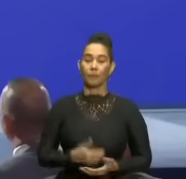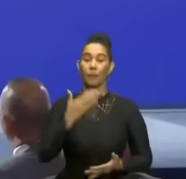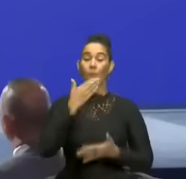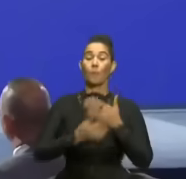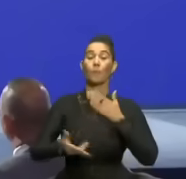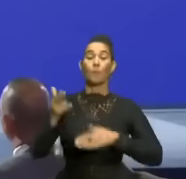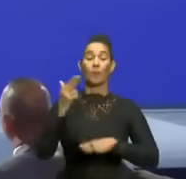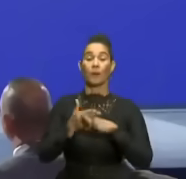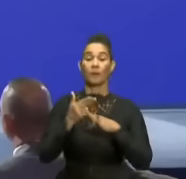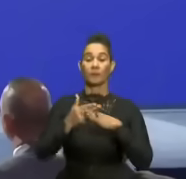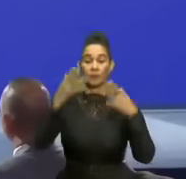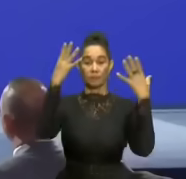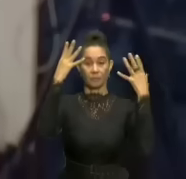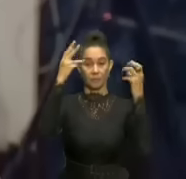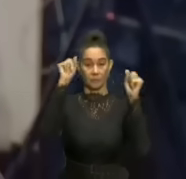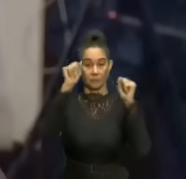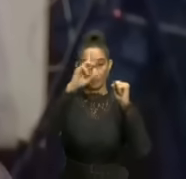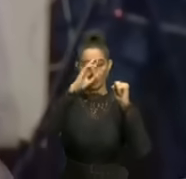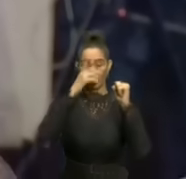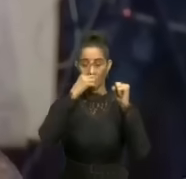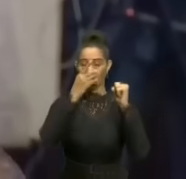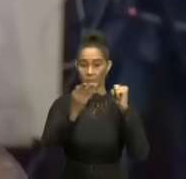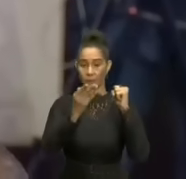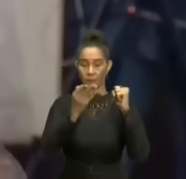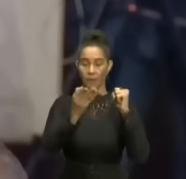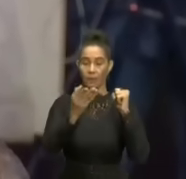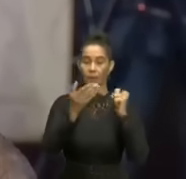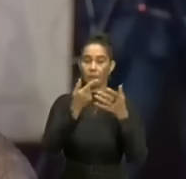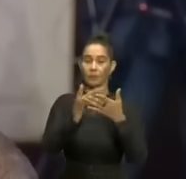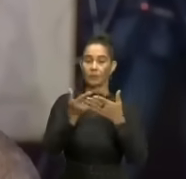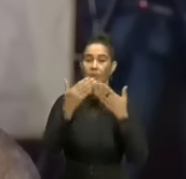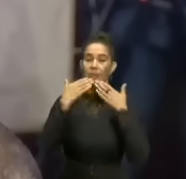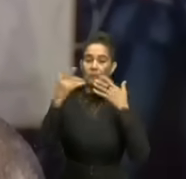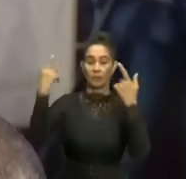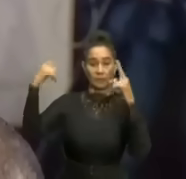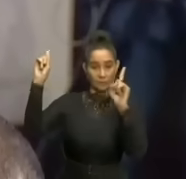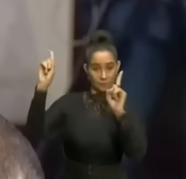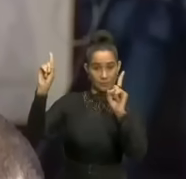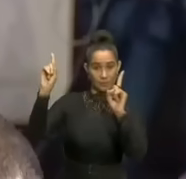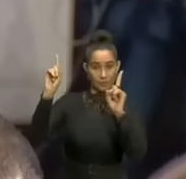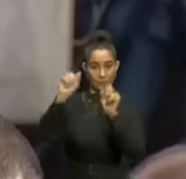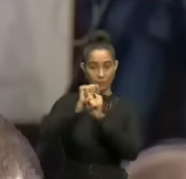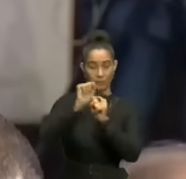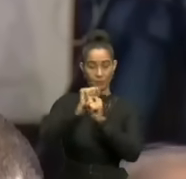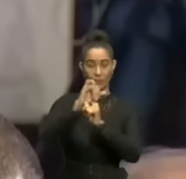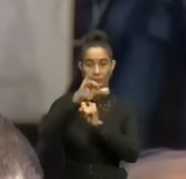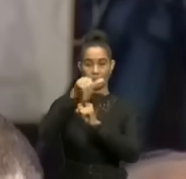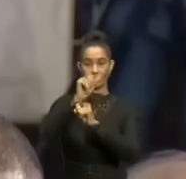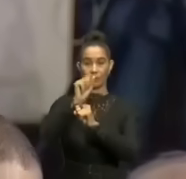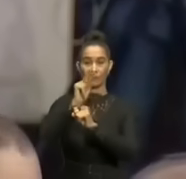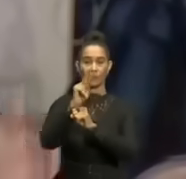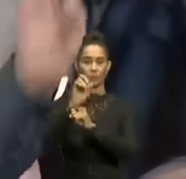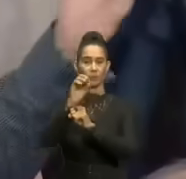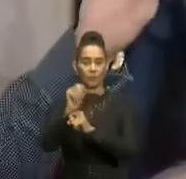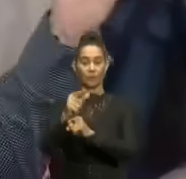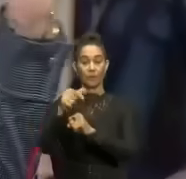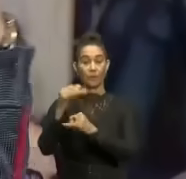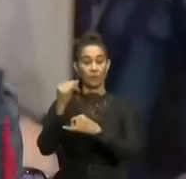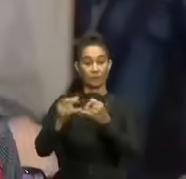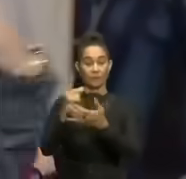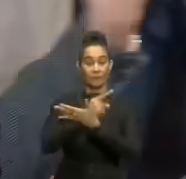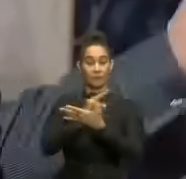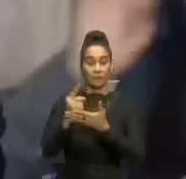Buenas tardes, señor presidente de la República. Como siempre, desearle éxito en sus funciones, Junior Fernández. Este fin de